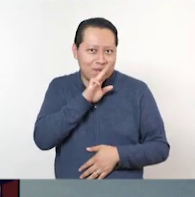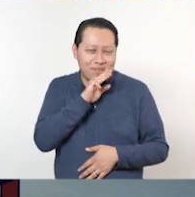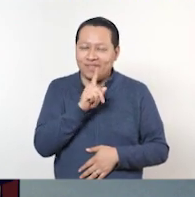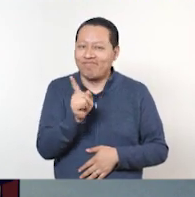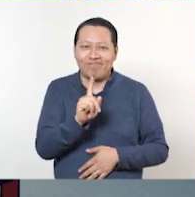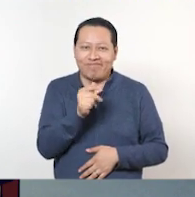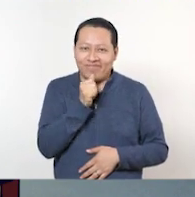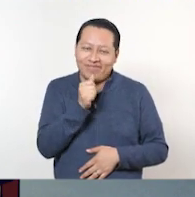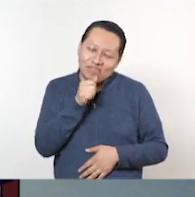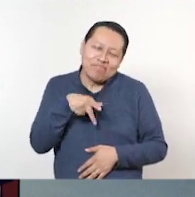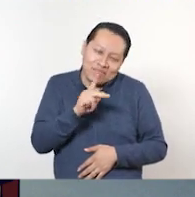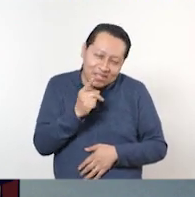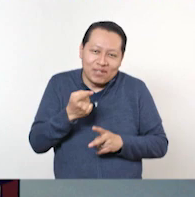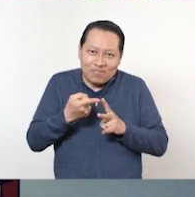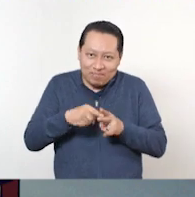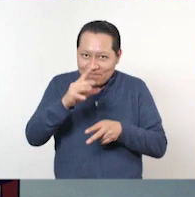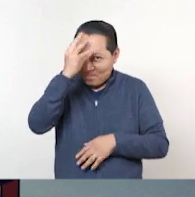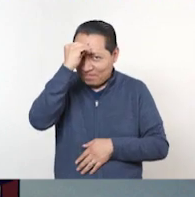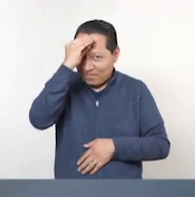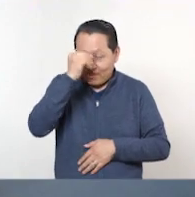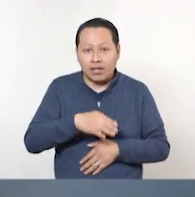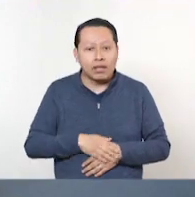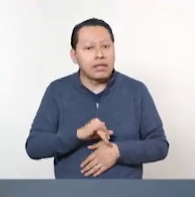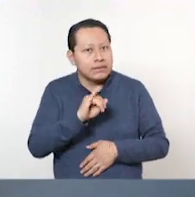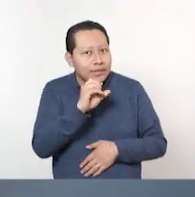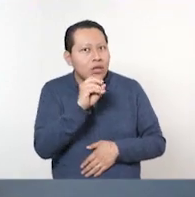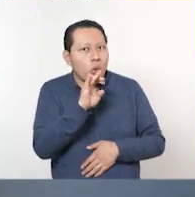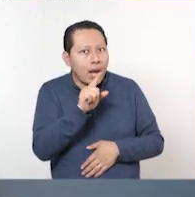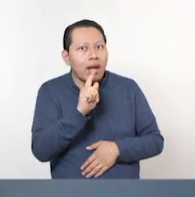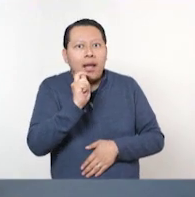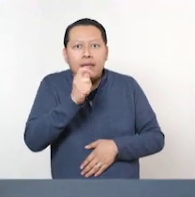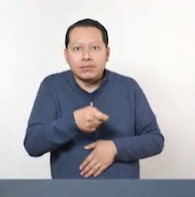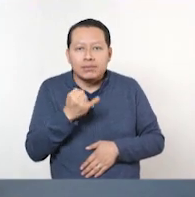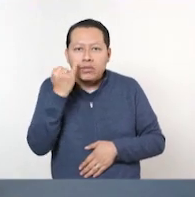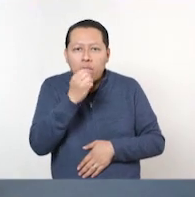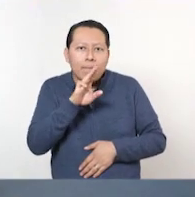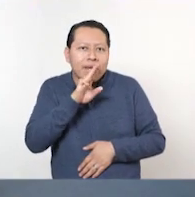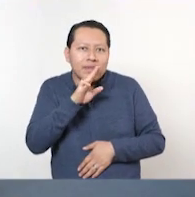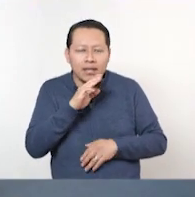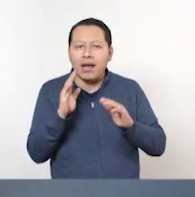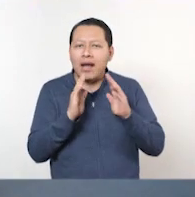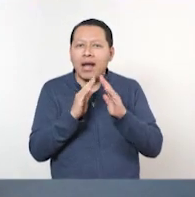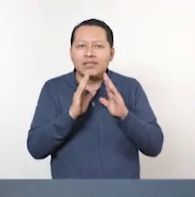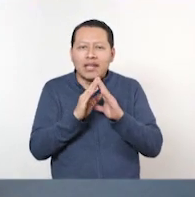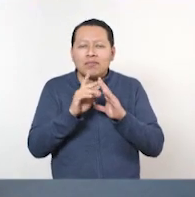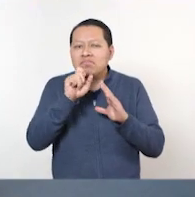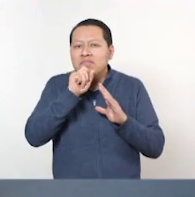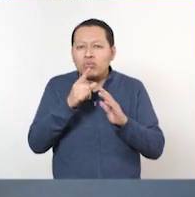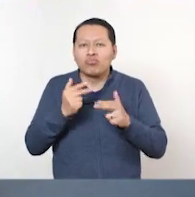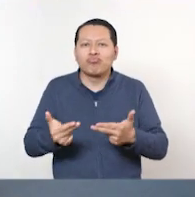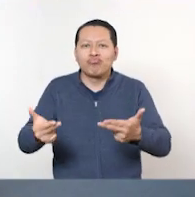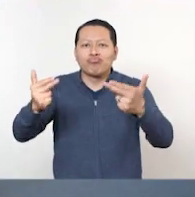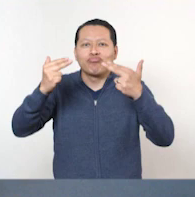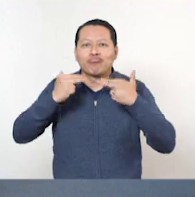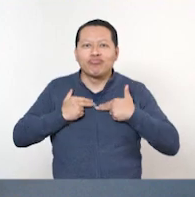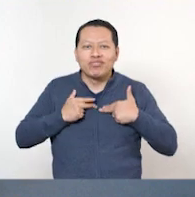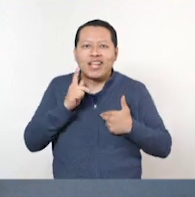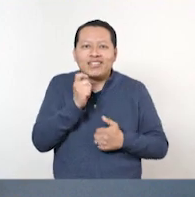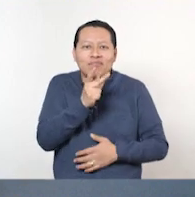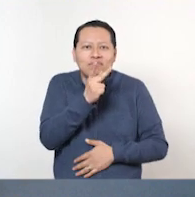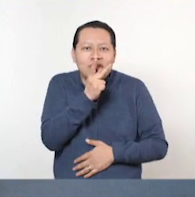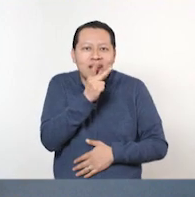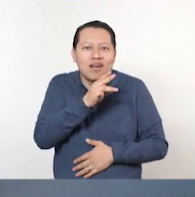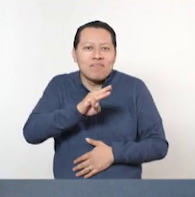lengua materna y apenas la estoy aprendiendo. Así es, Coral. La lengua materna es aquella que se adquiere en casa, a través de mamá, de